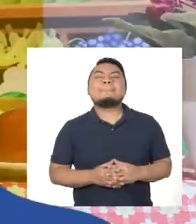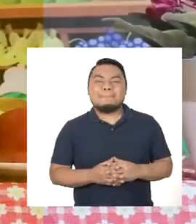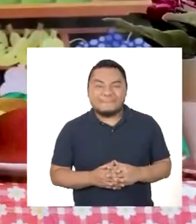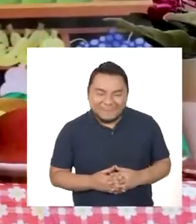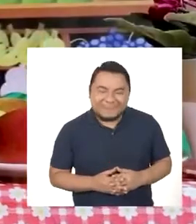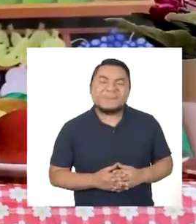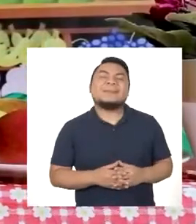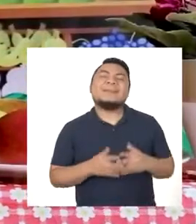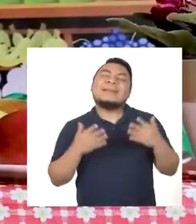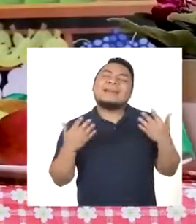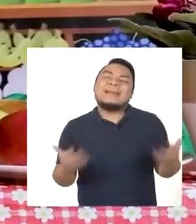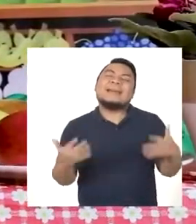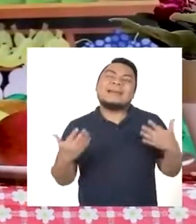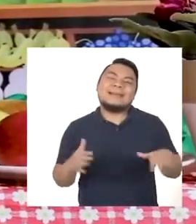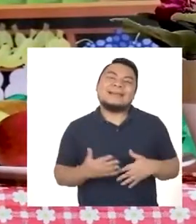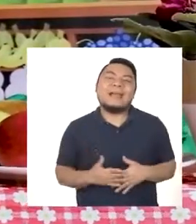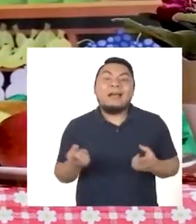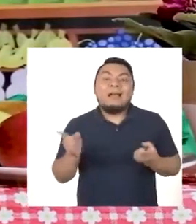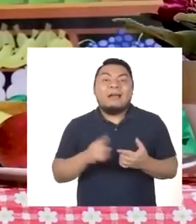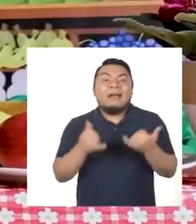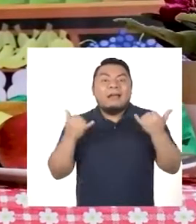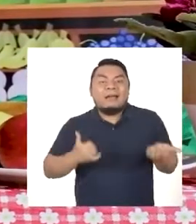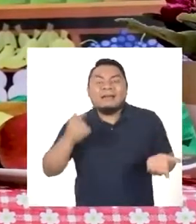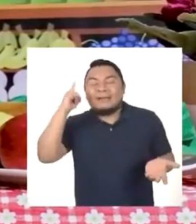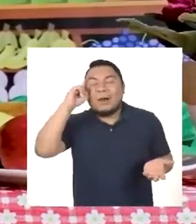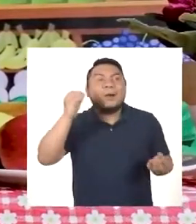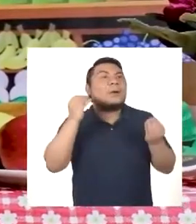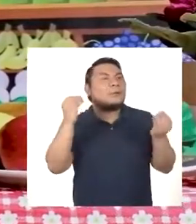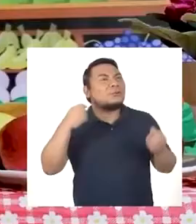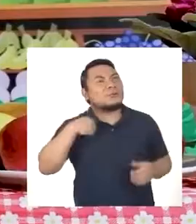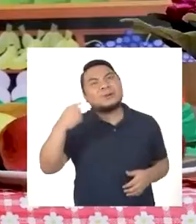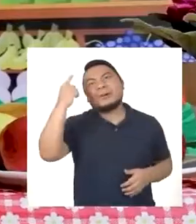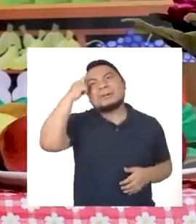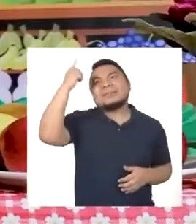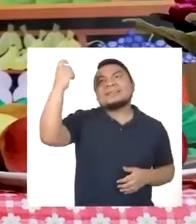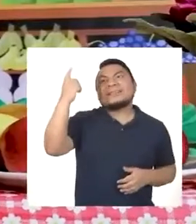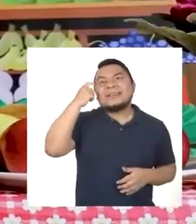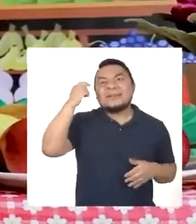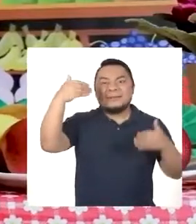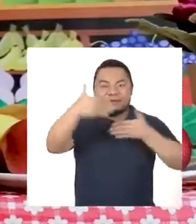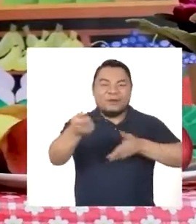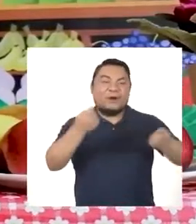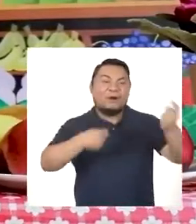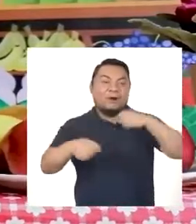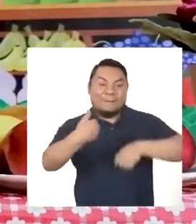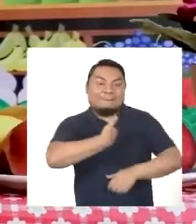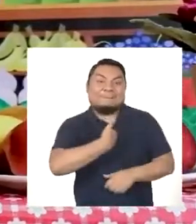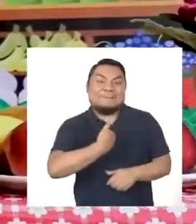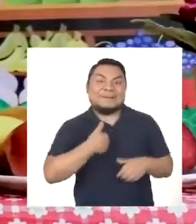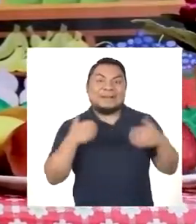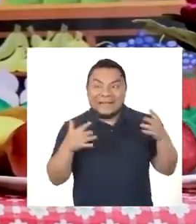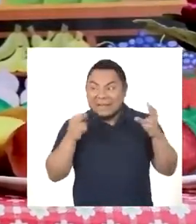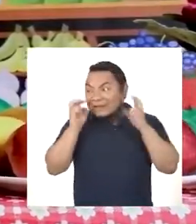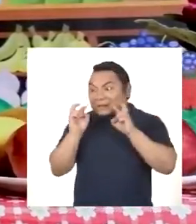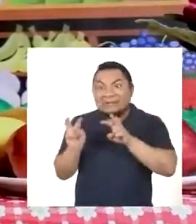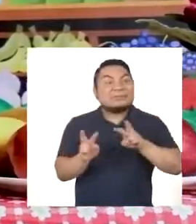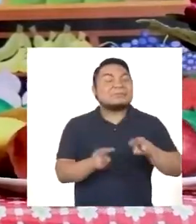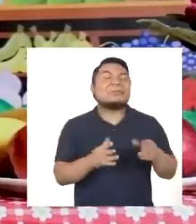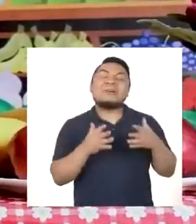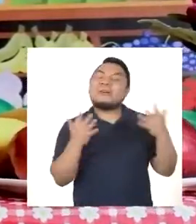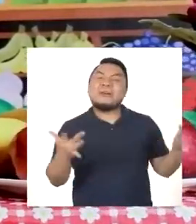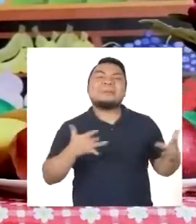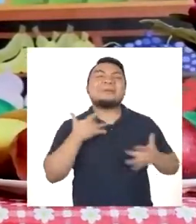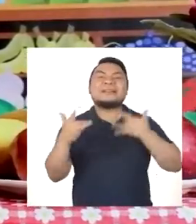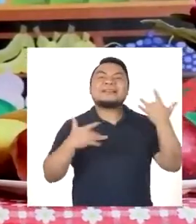Ay, hasta ahora me cuesta creerlo. Soñé tanto con mi negocio propio y ahora que lo veo me siento